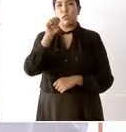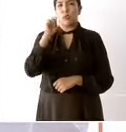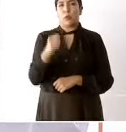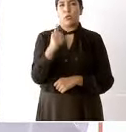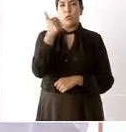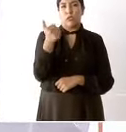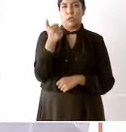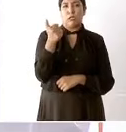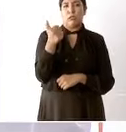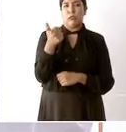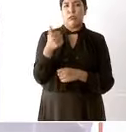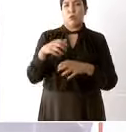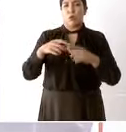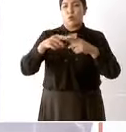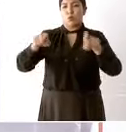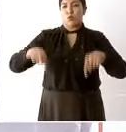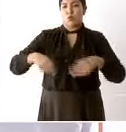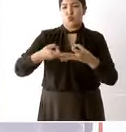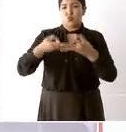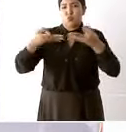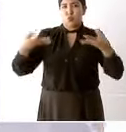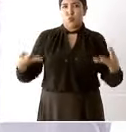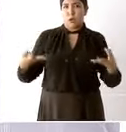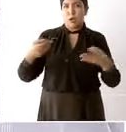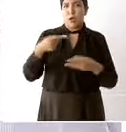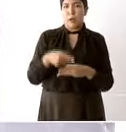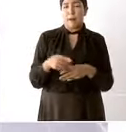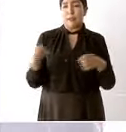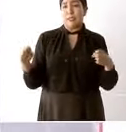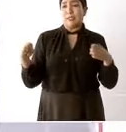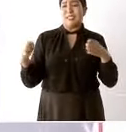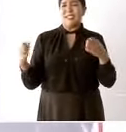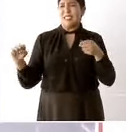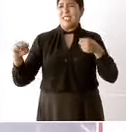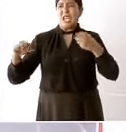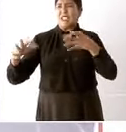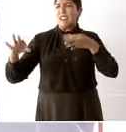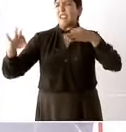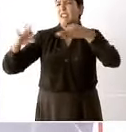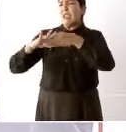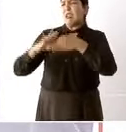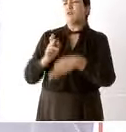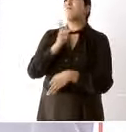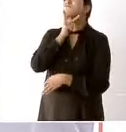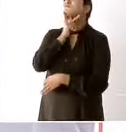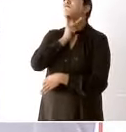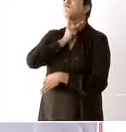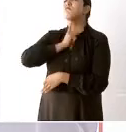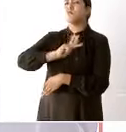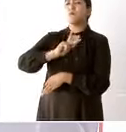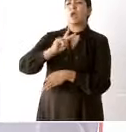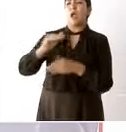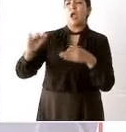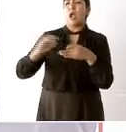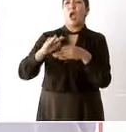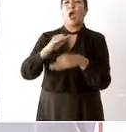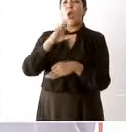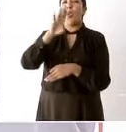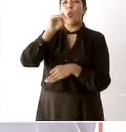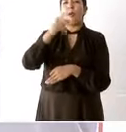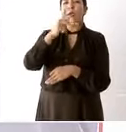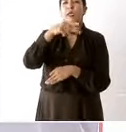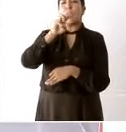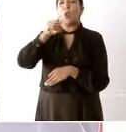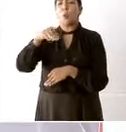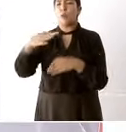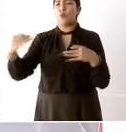carretera México 180, cercano a los complejos petroquímicos y a 9 kilómetros de este puerto. El Parque